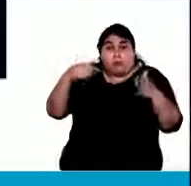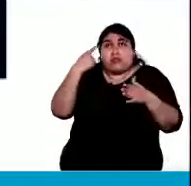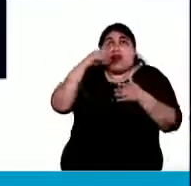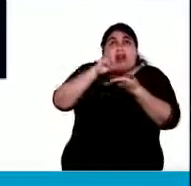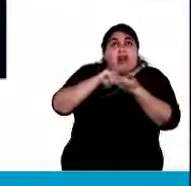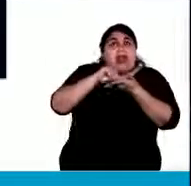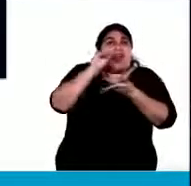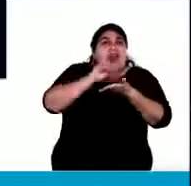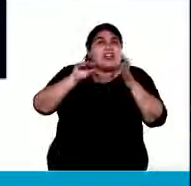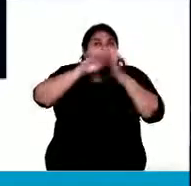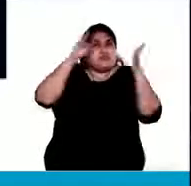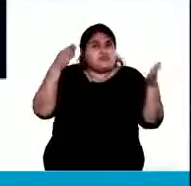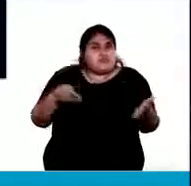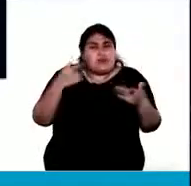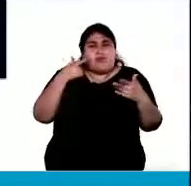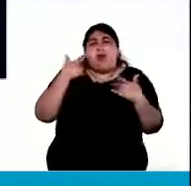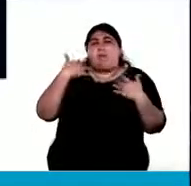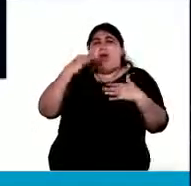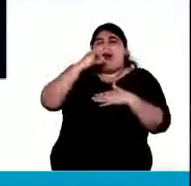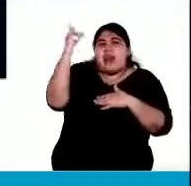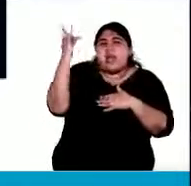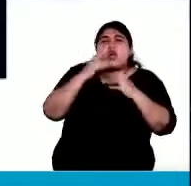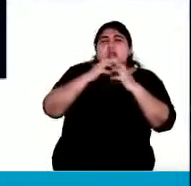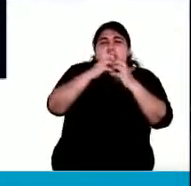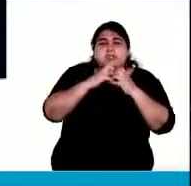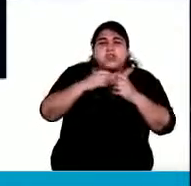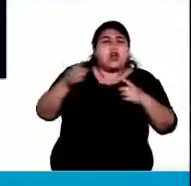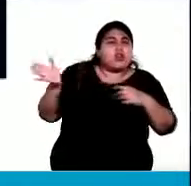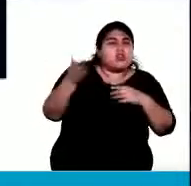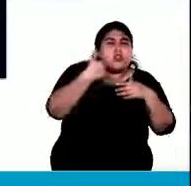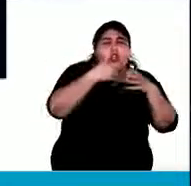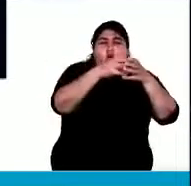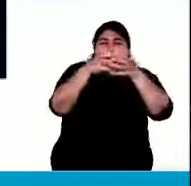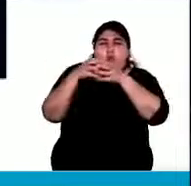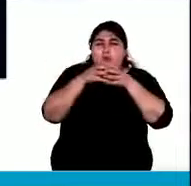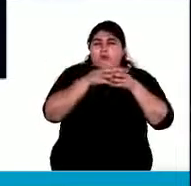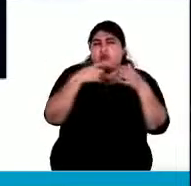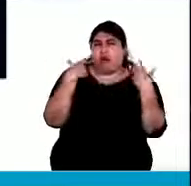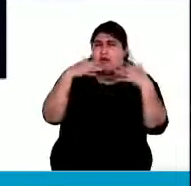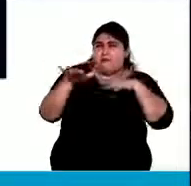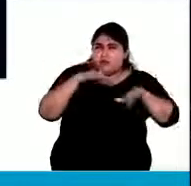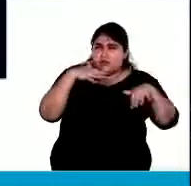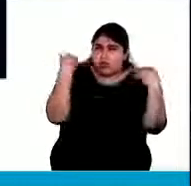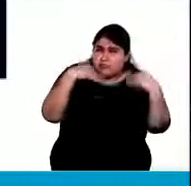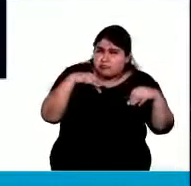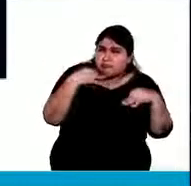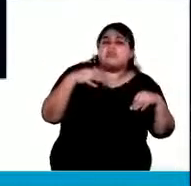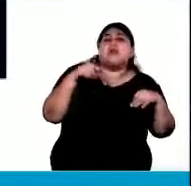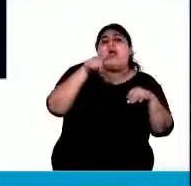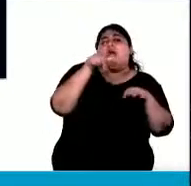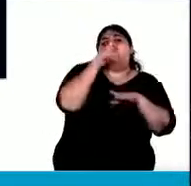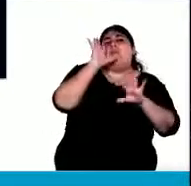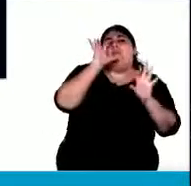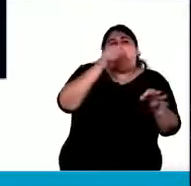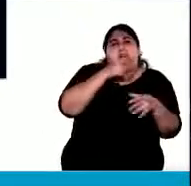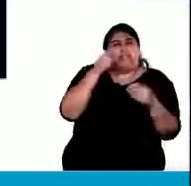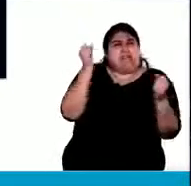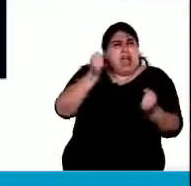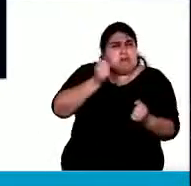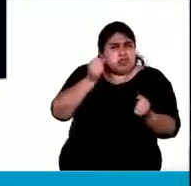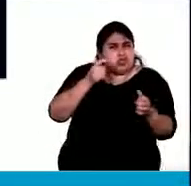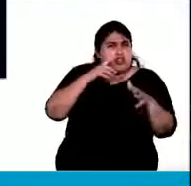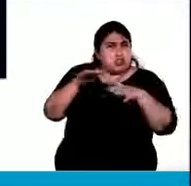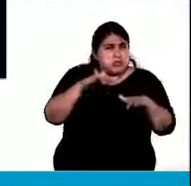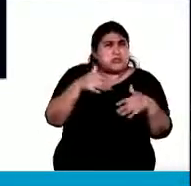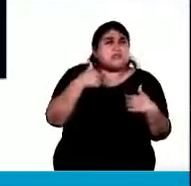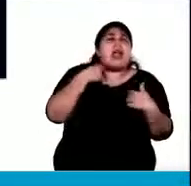hay récord en sesiones, que todas las comisiones funcionan permanentemente, entonces parece caprichoso, tratar